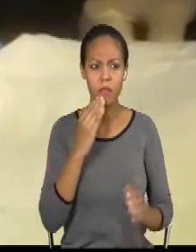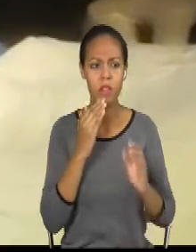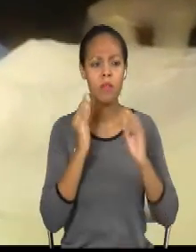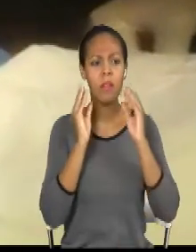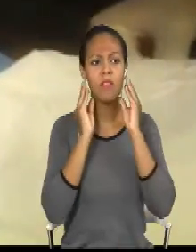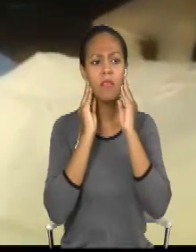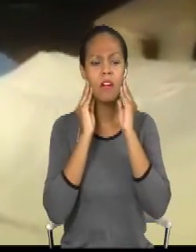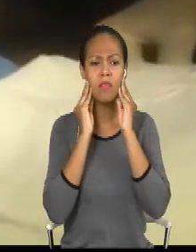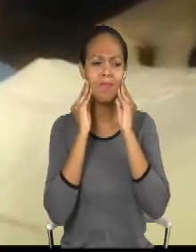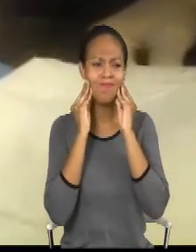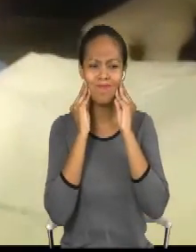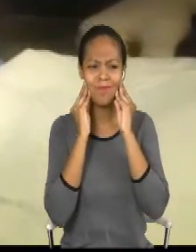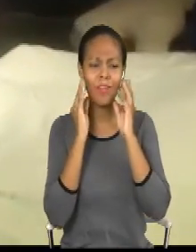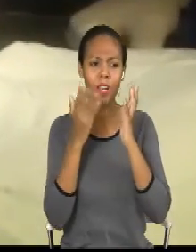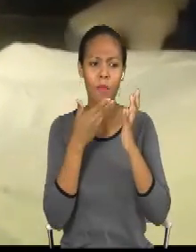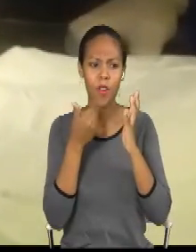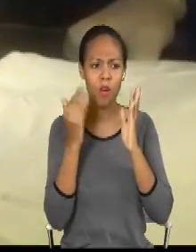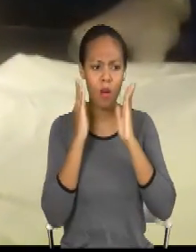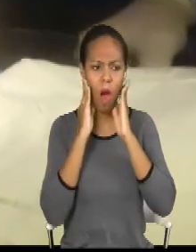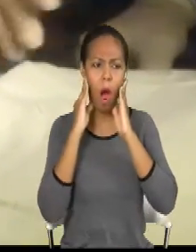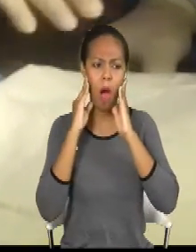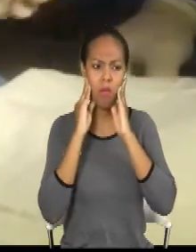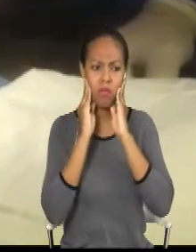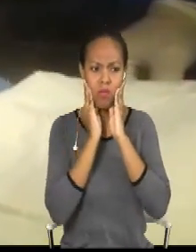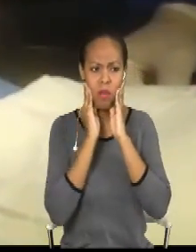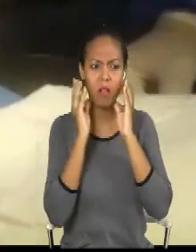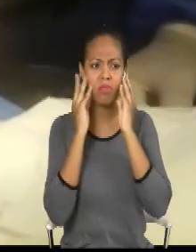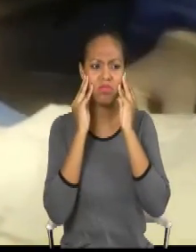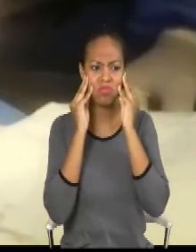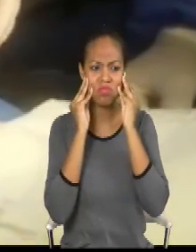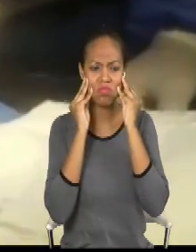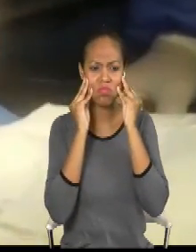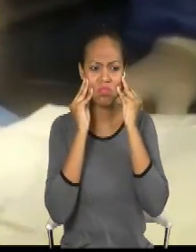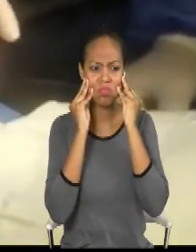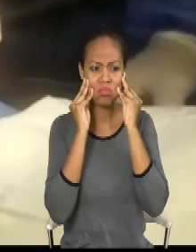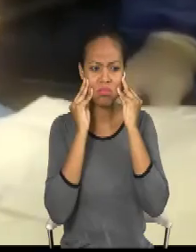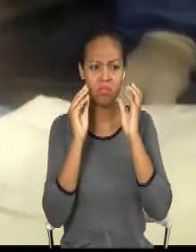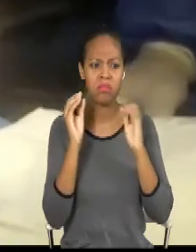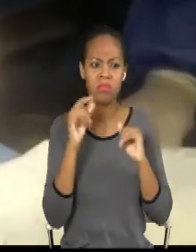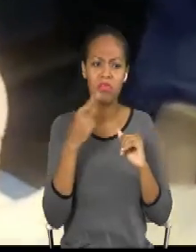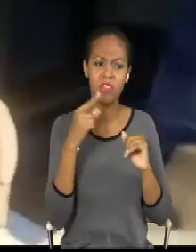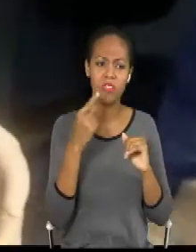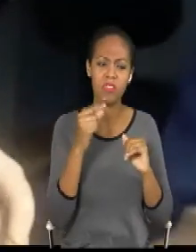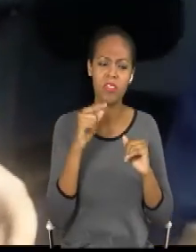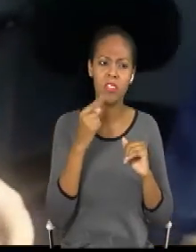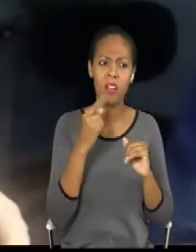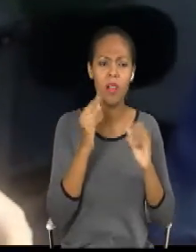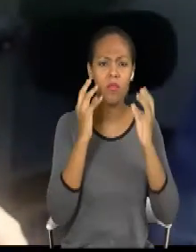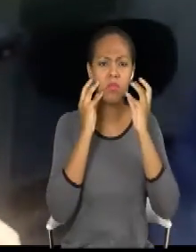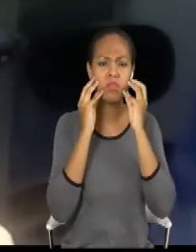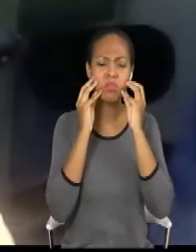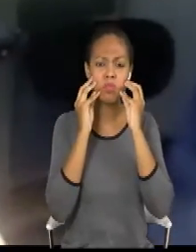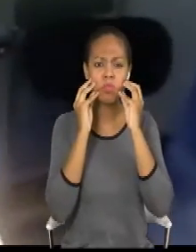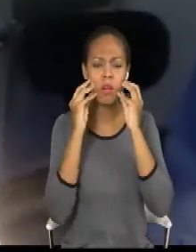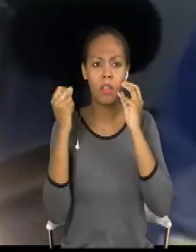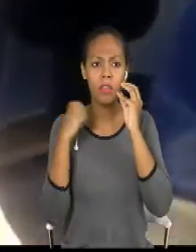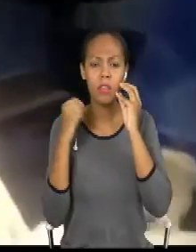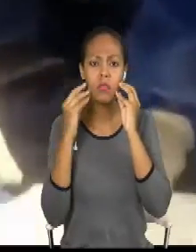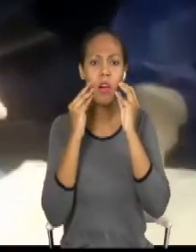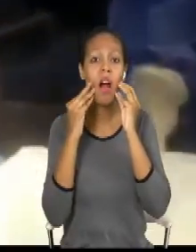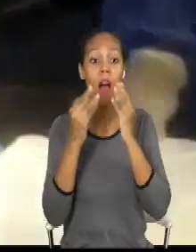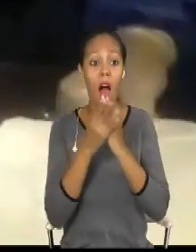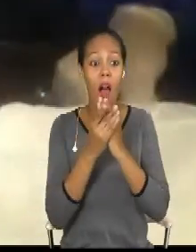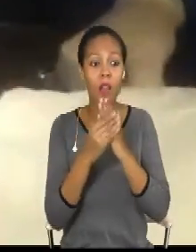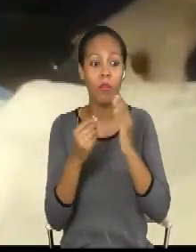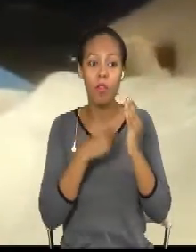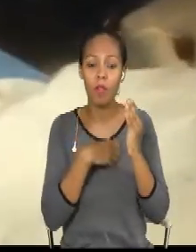o que nosotros comúnmente conocemos como cachetes. Son unas bolsitas que son redundantes de grasita. Abra la boca, por